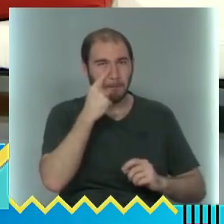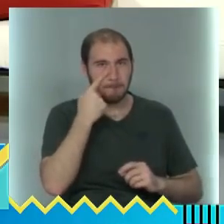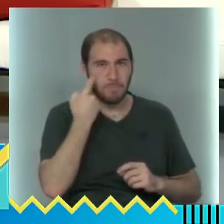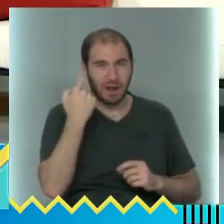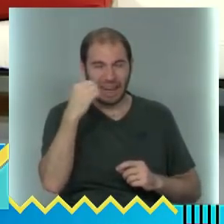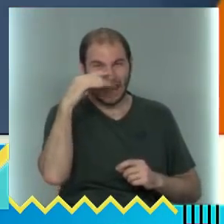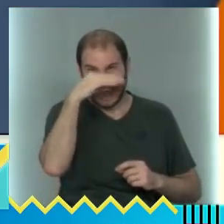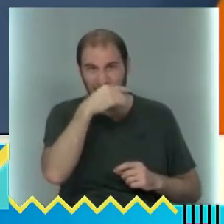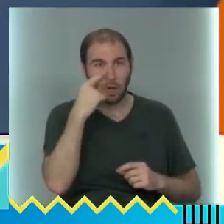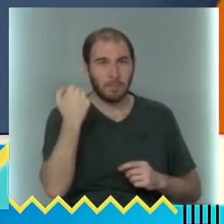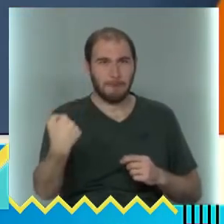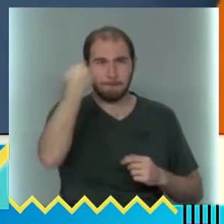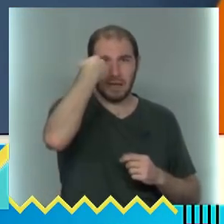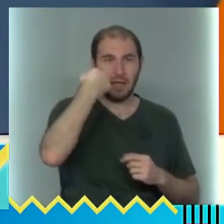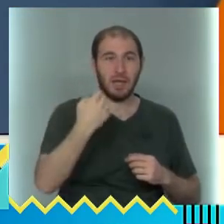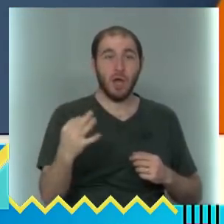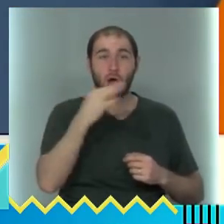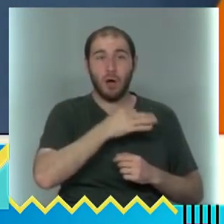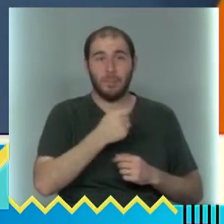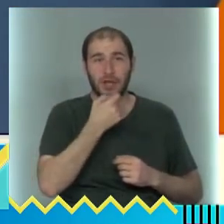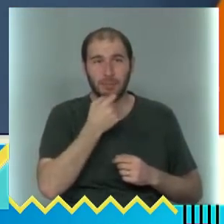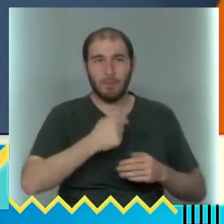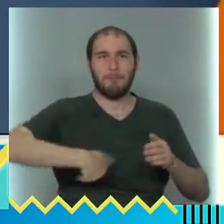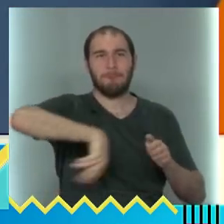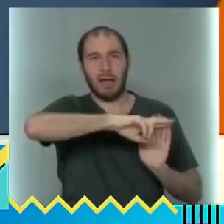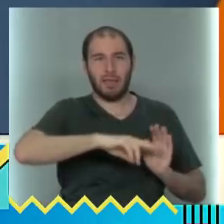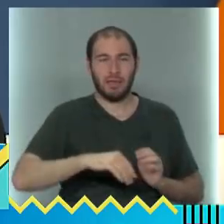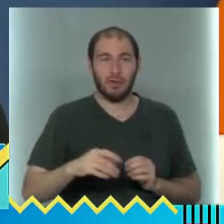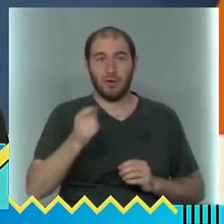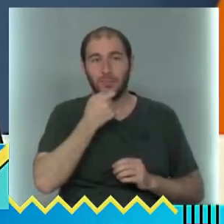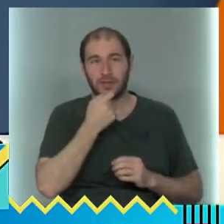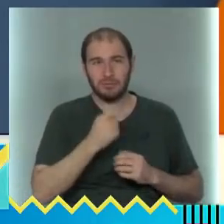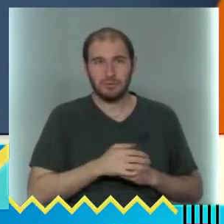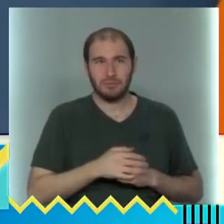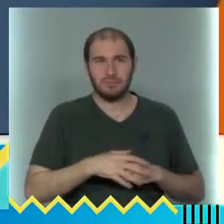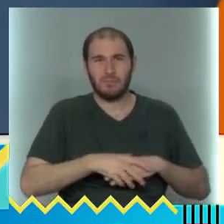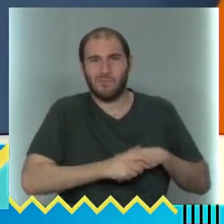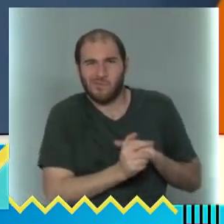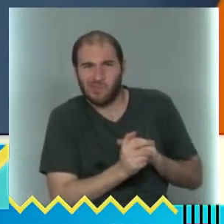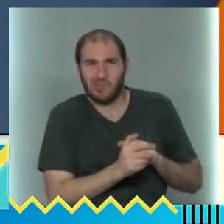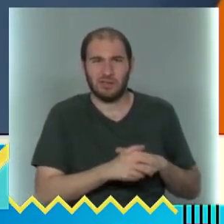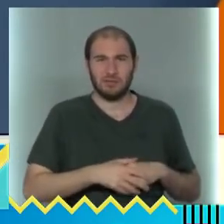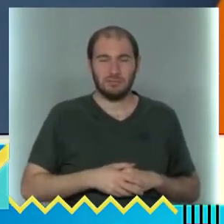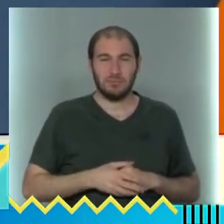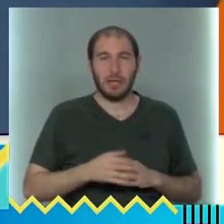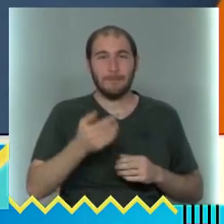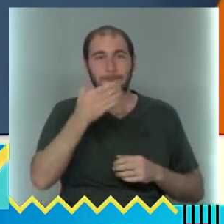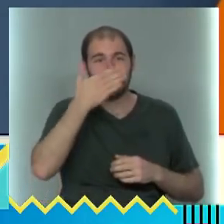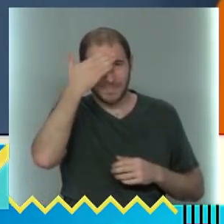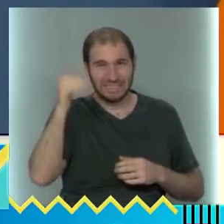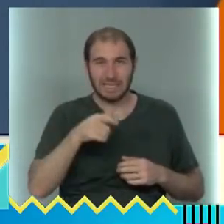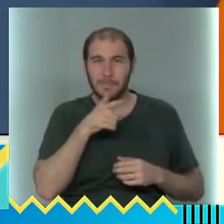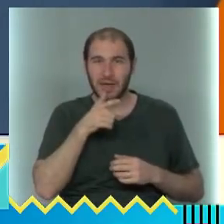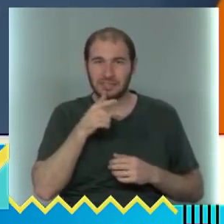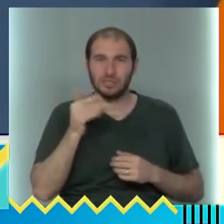ojo negro porque le pegó una piña, o porque le pegó una patada, porque le apretó con la almohada. los pacientes es como que